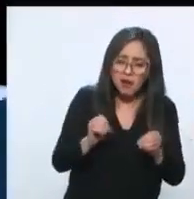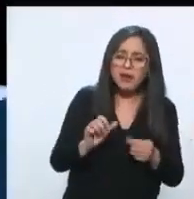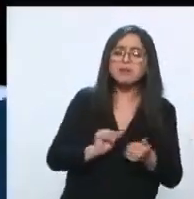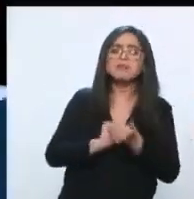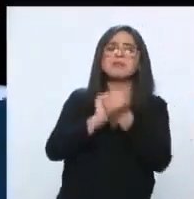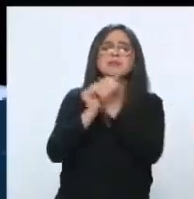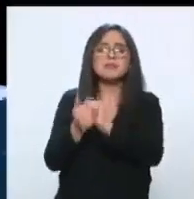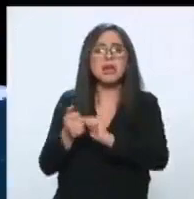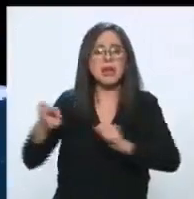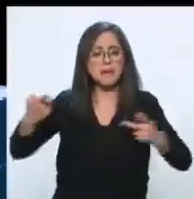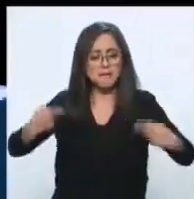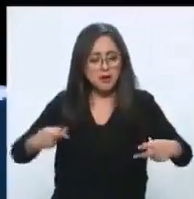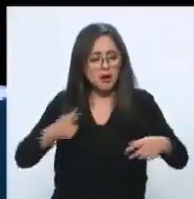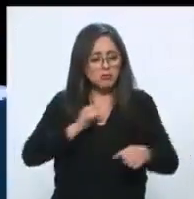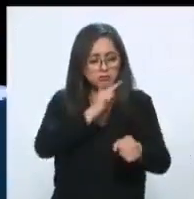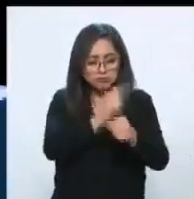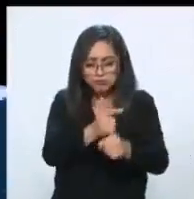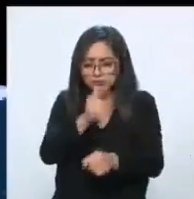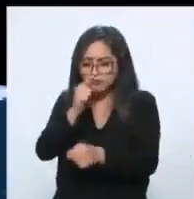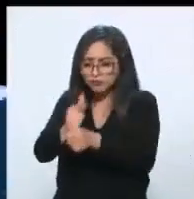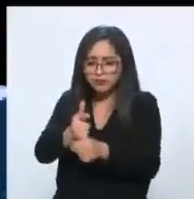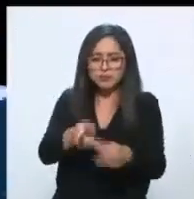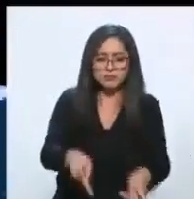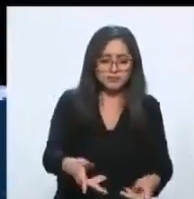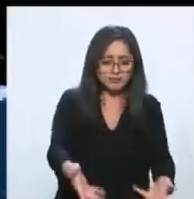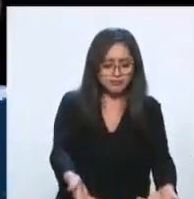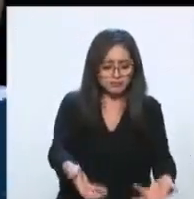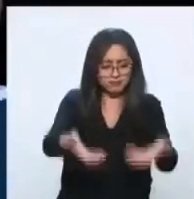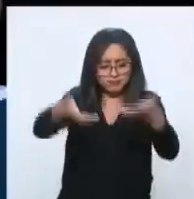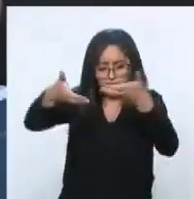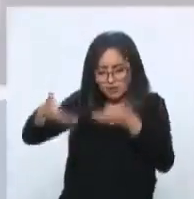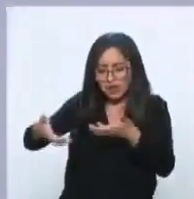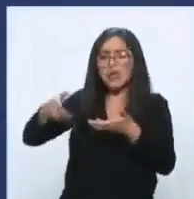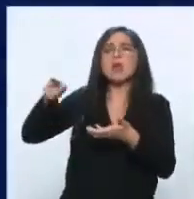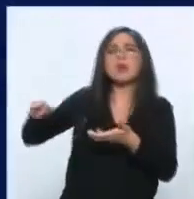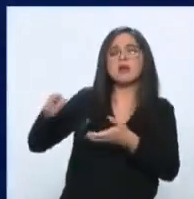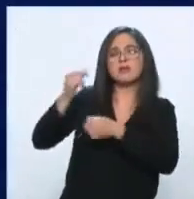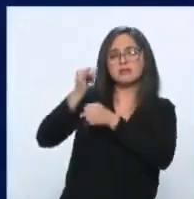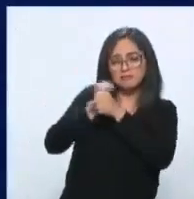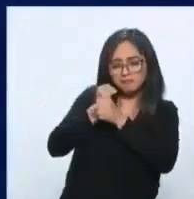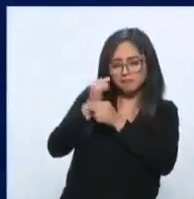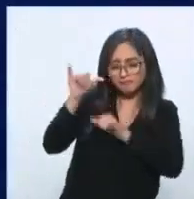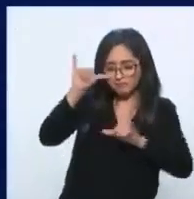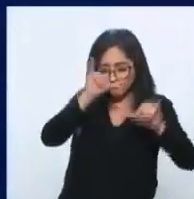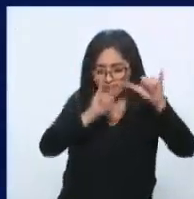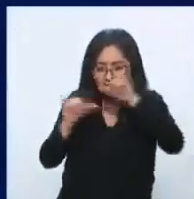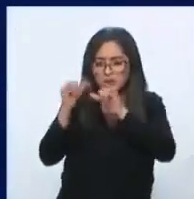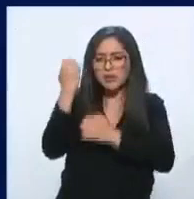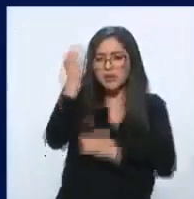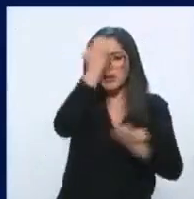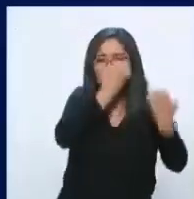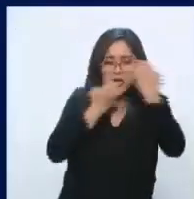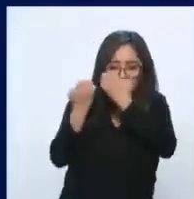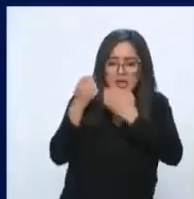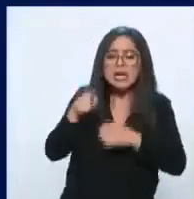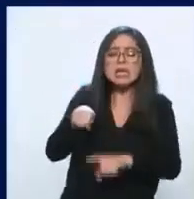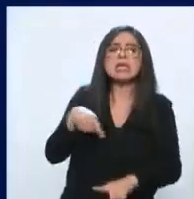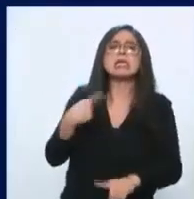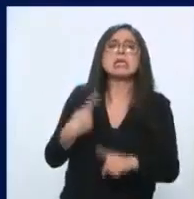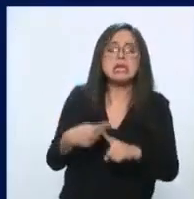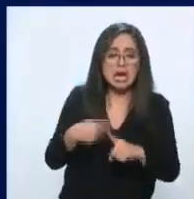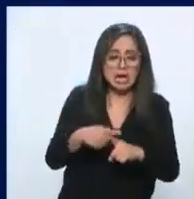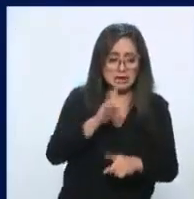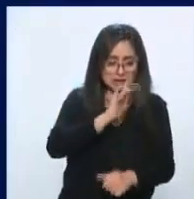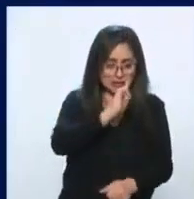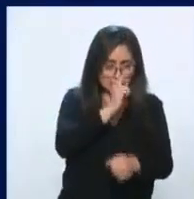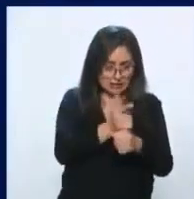han sido identificados y de esos qué proporción han sido entregados a sus familiares.